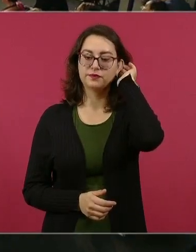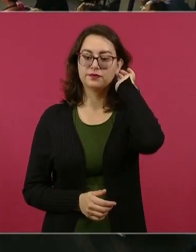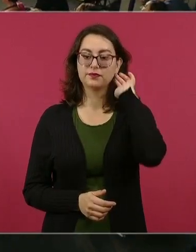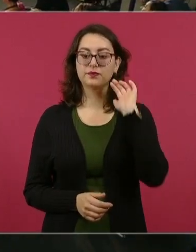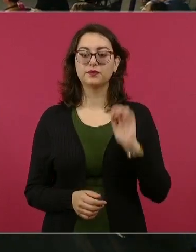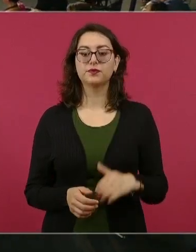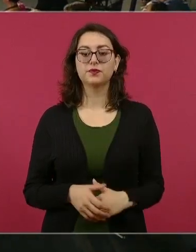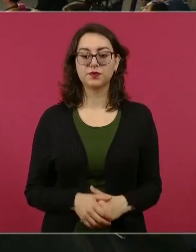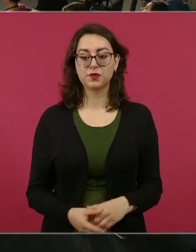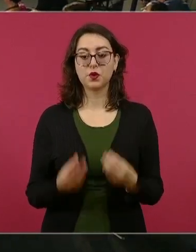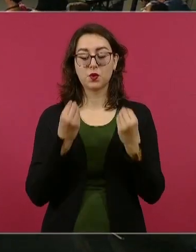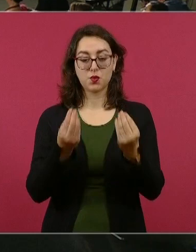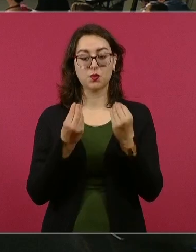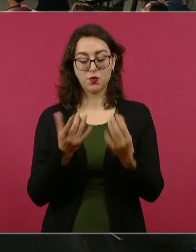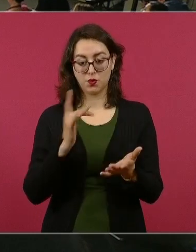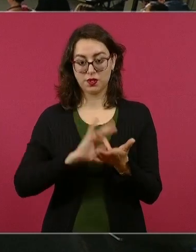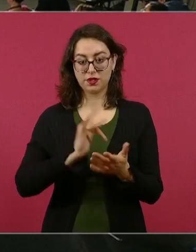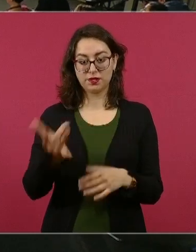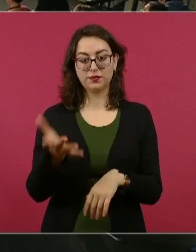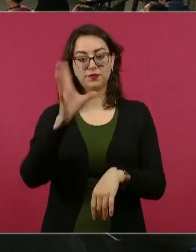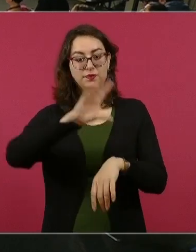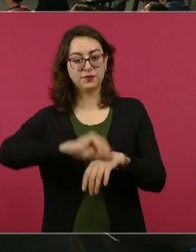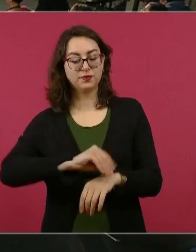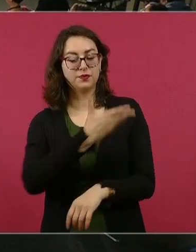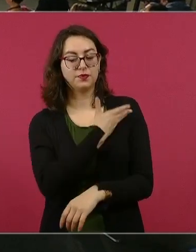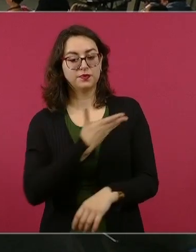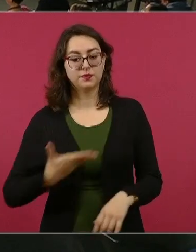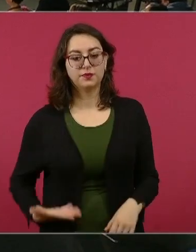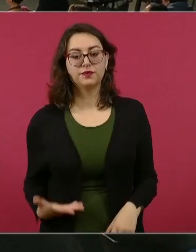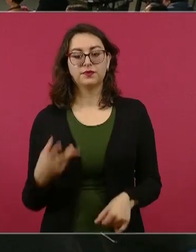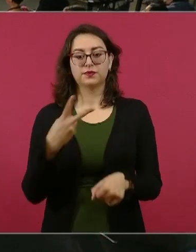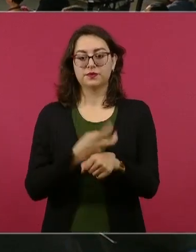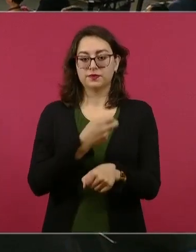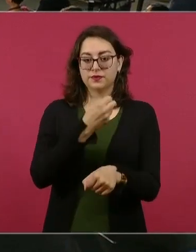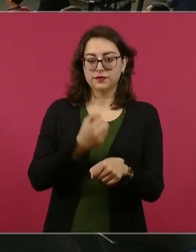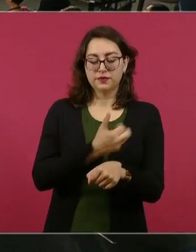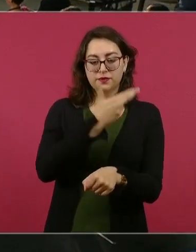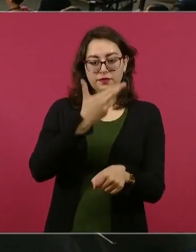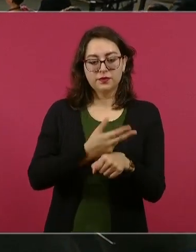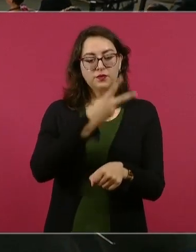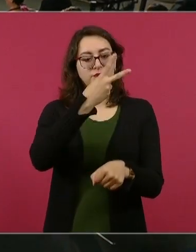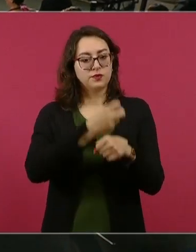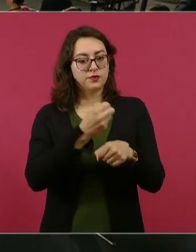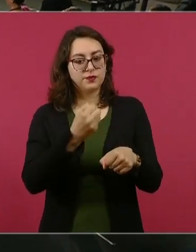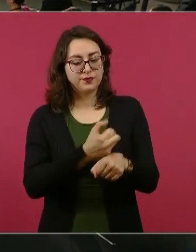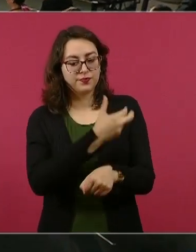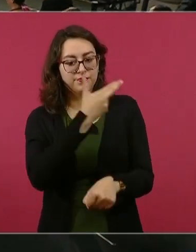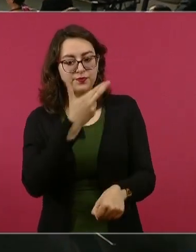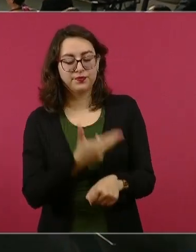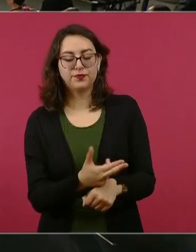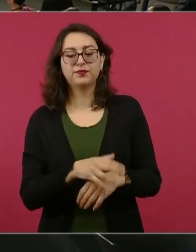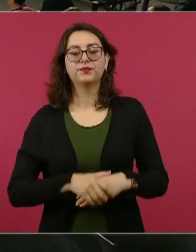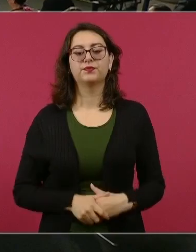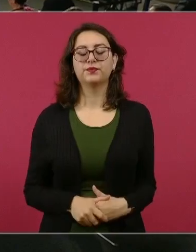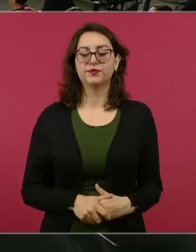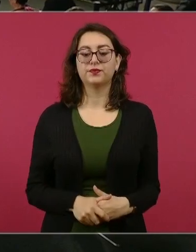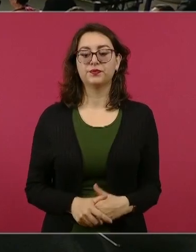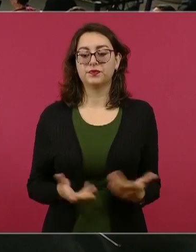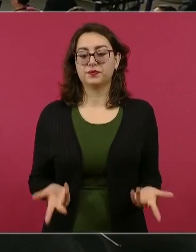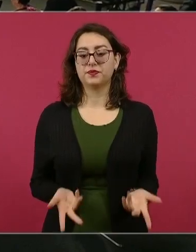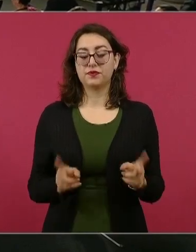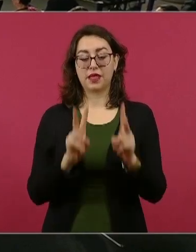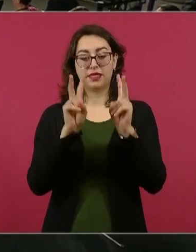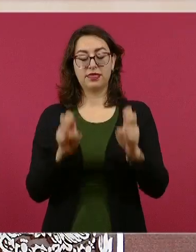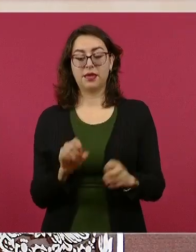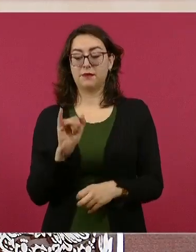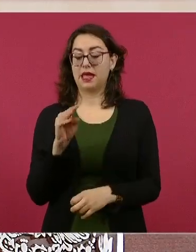Muchas gracias. Con su permiso, señor presidente, secretaria, subsecretario, buenos días a todas y a todos. Vamos a informar sobre los avances del IMSS